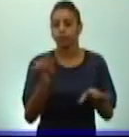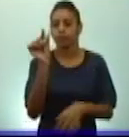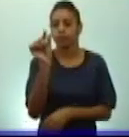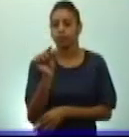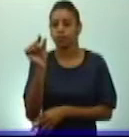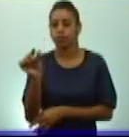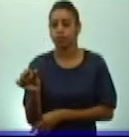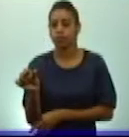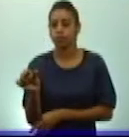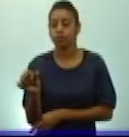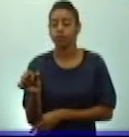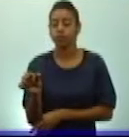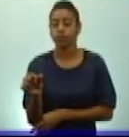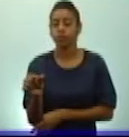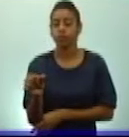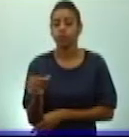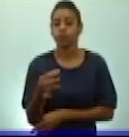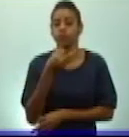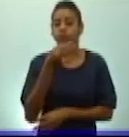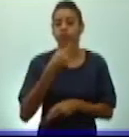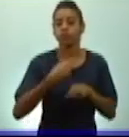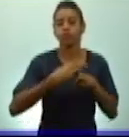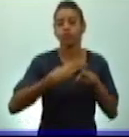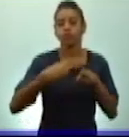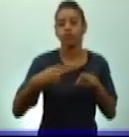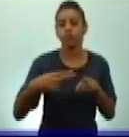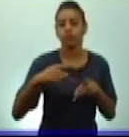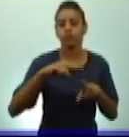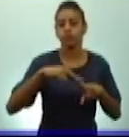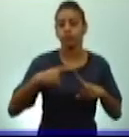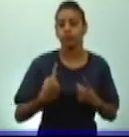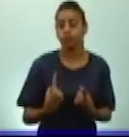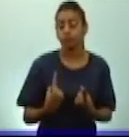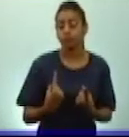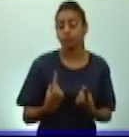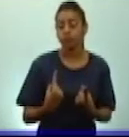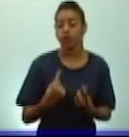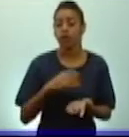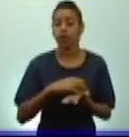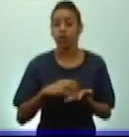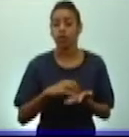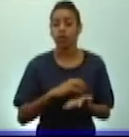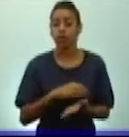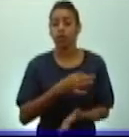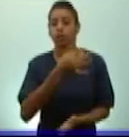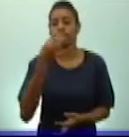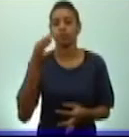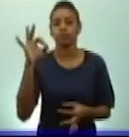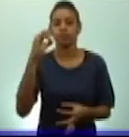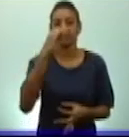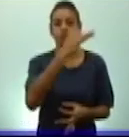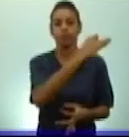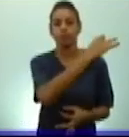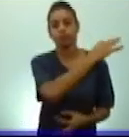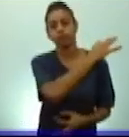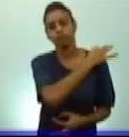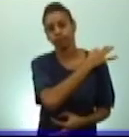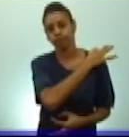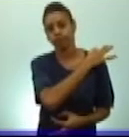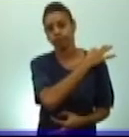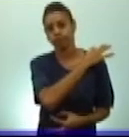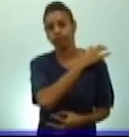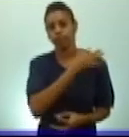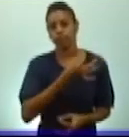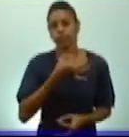está considerado como un discurso histórico. Es el discurso donde tiene su paloma en el hombro y además